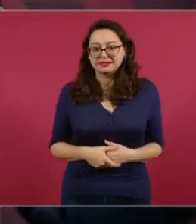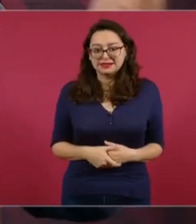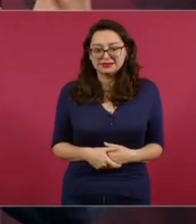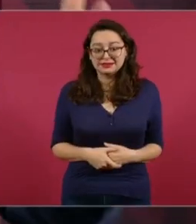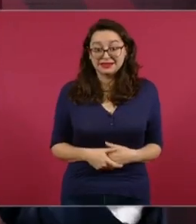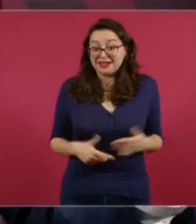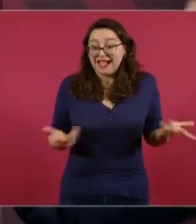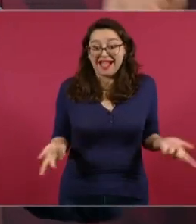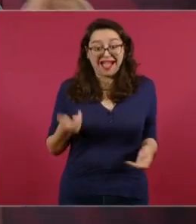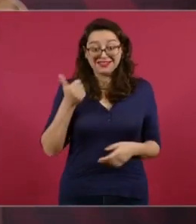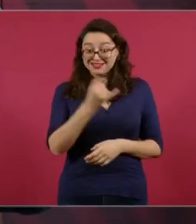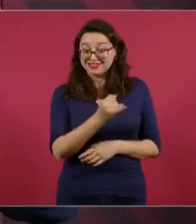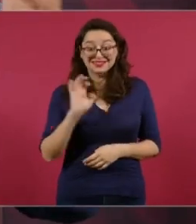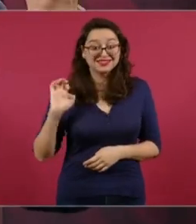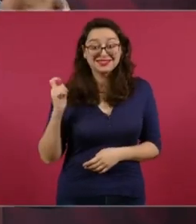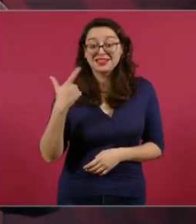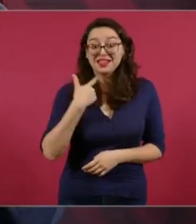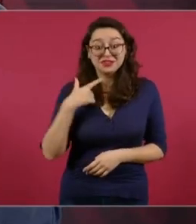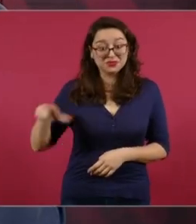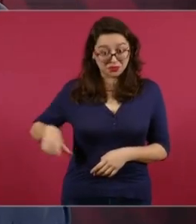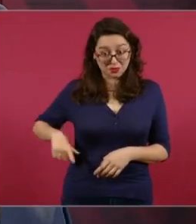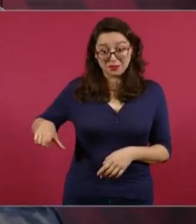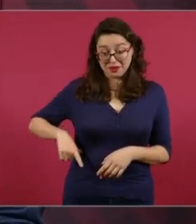Ese fue el modelo, pues, que se